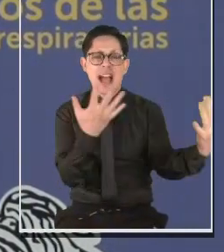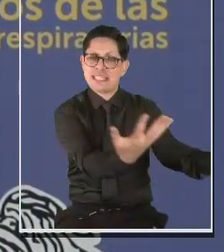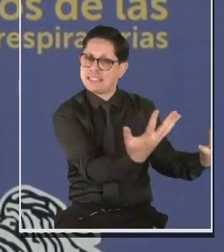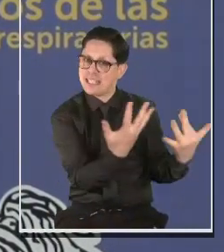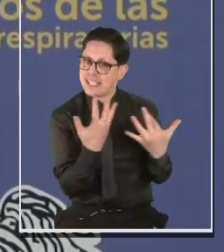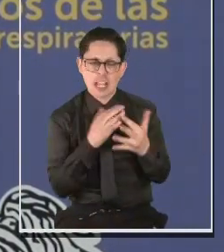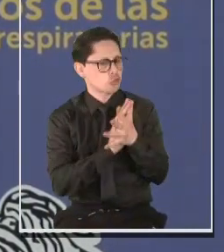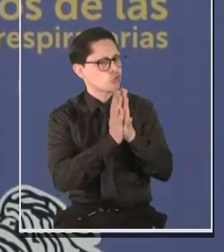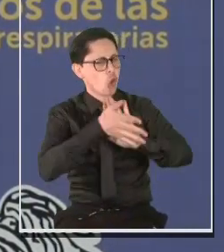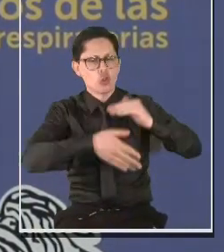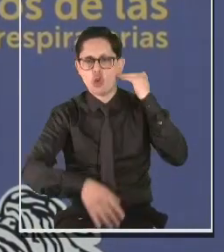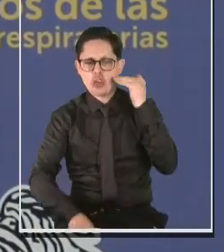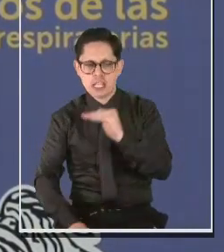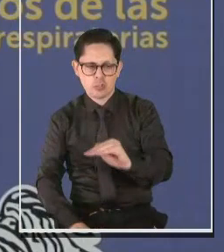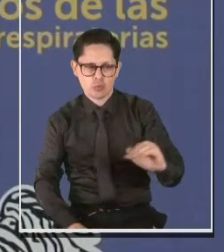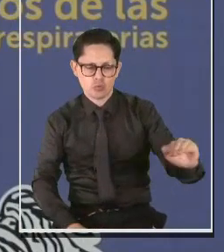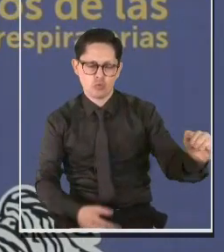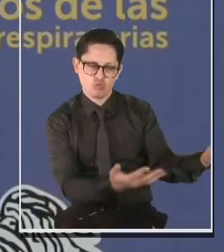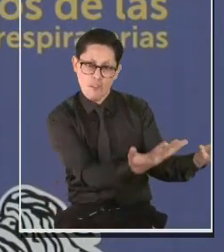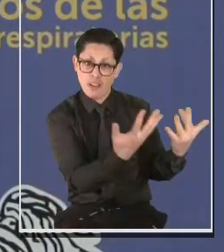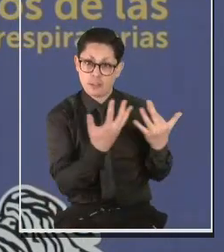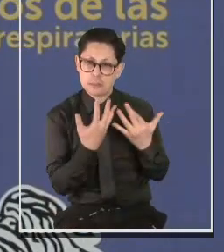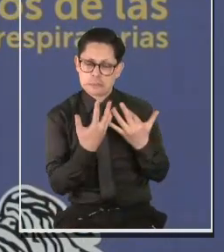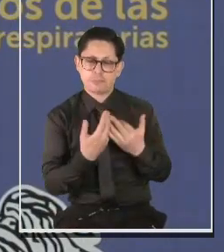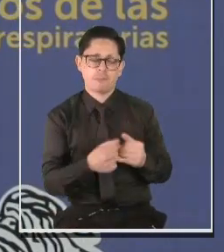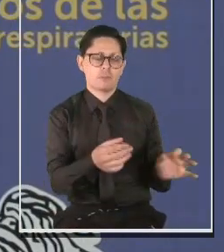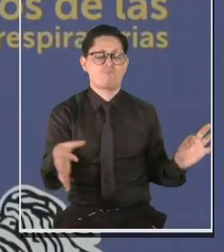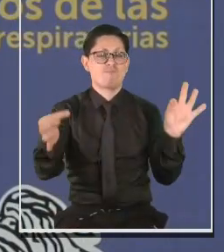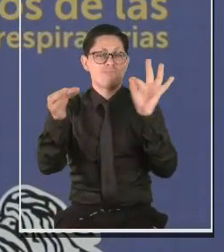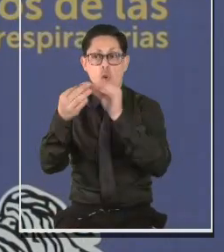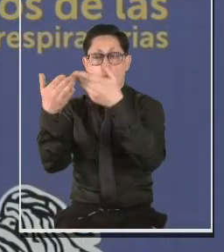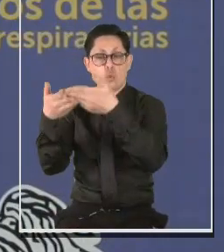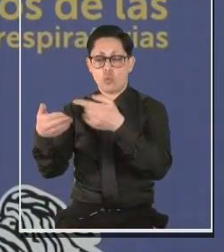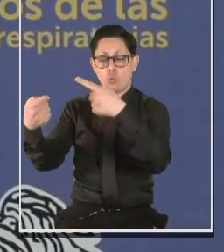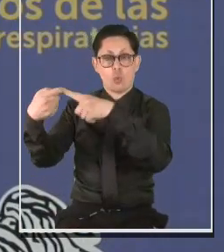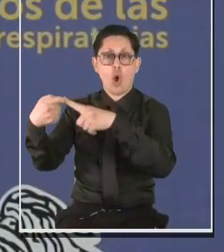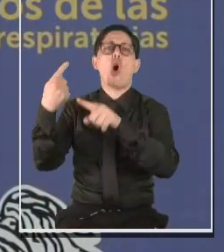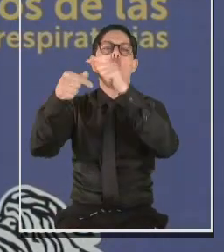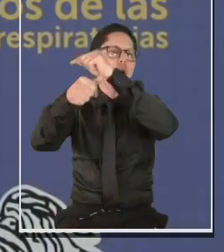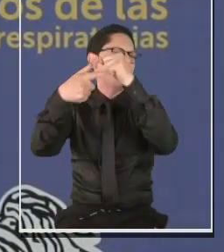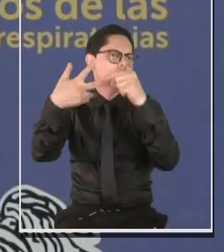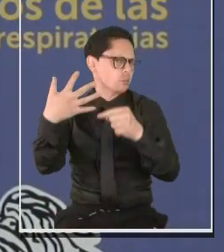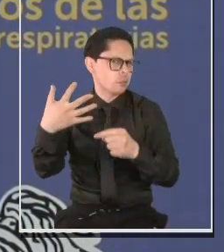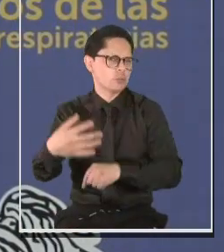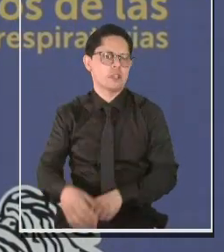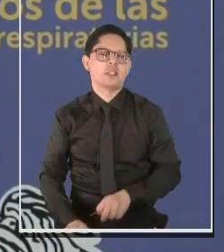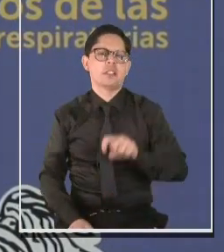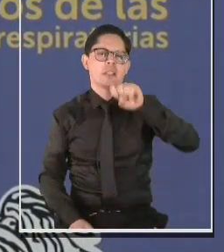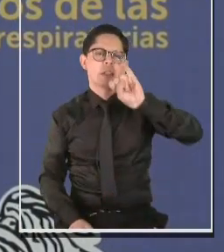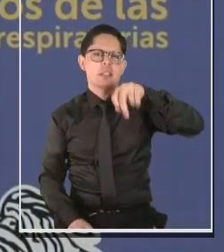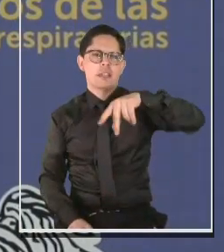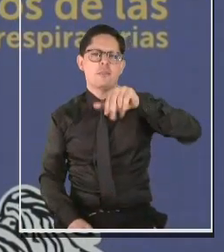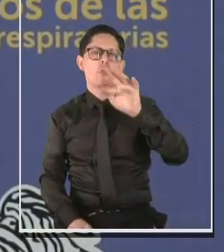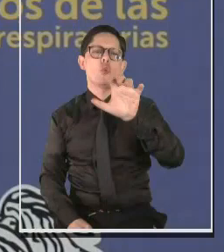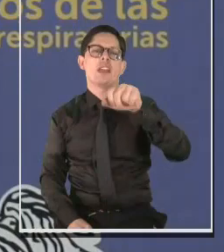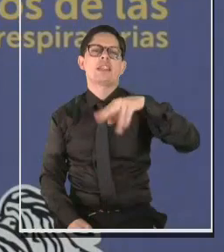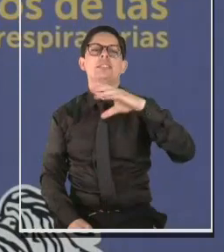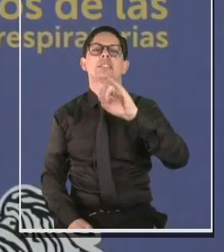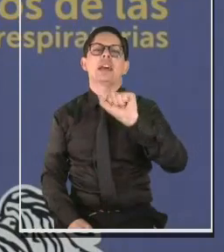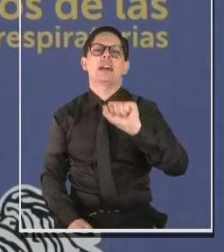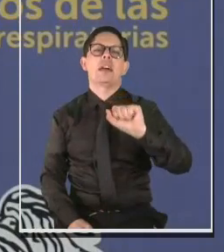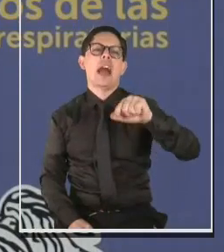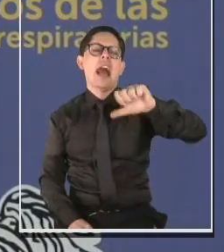a todos estos niños afectados junto con el virus respiratorio esencial hay otros virus circulando como la influenza metan